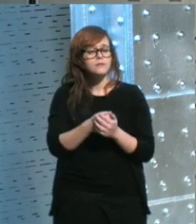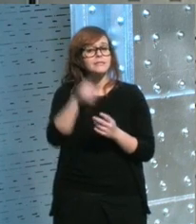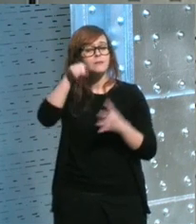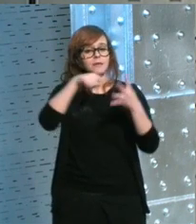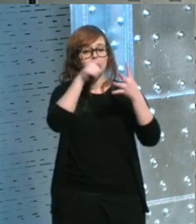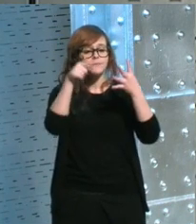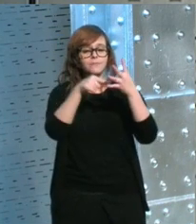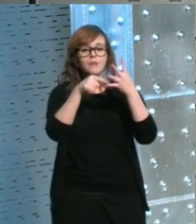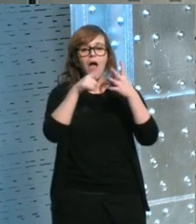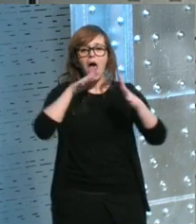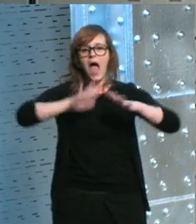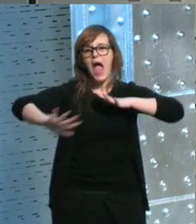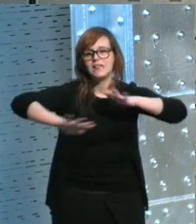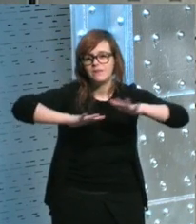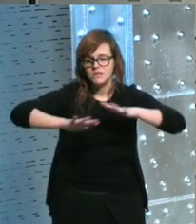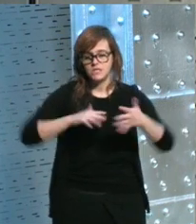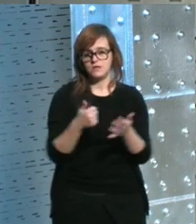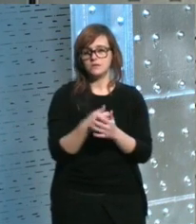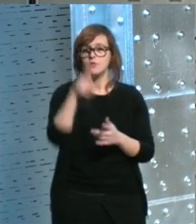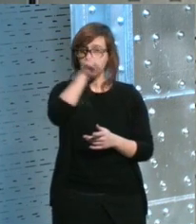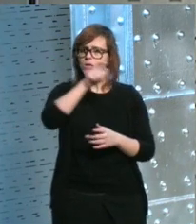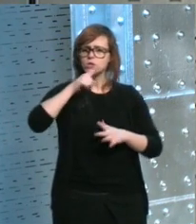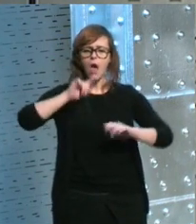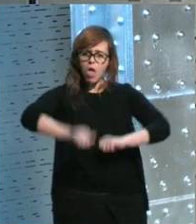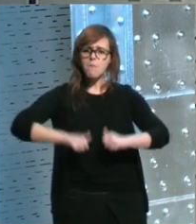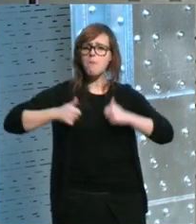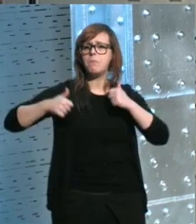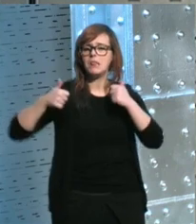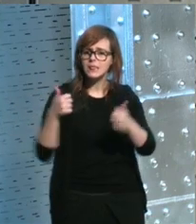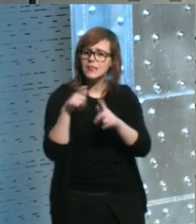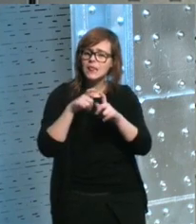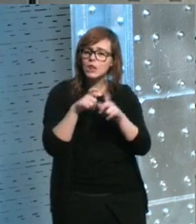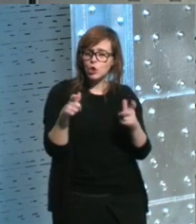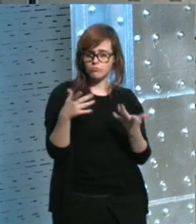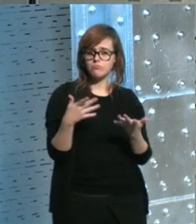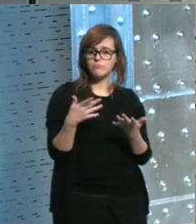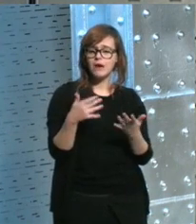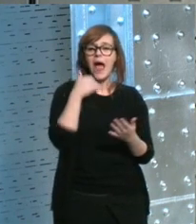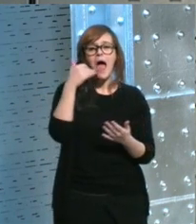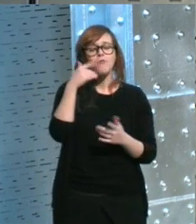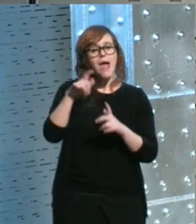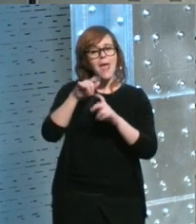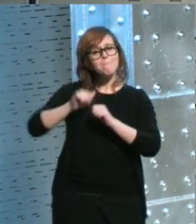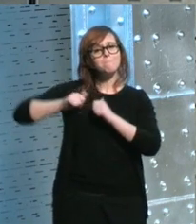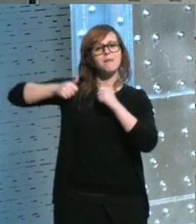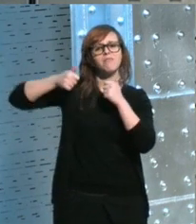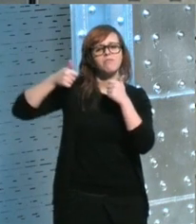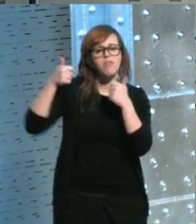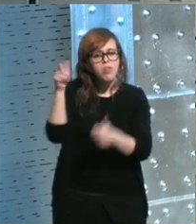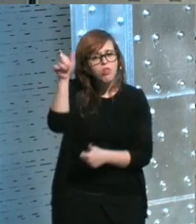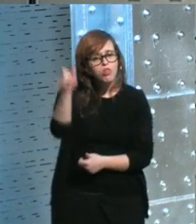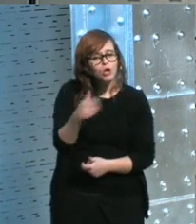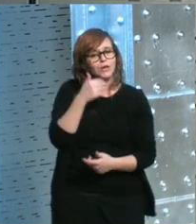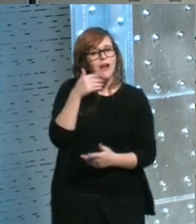los activistas. Para mí los activistas son emprendedores. La definición del emprendedor es alguien que reúne